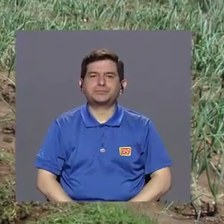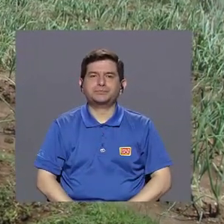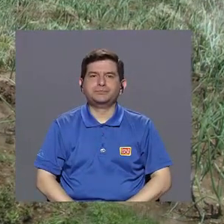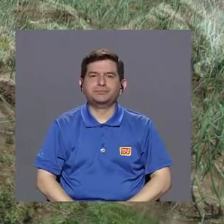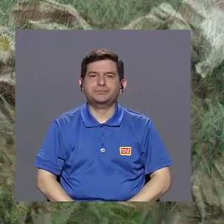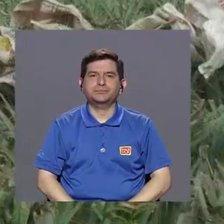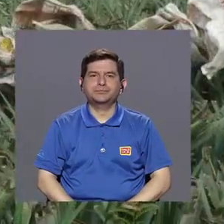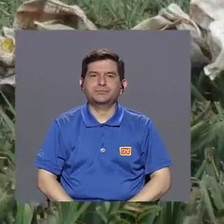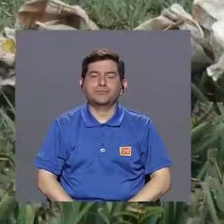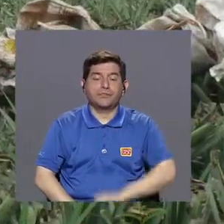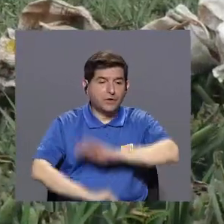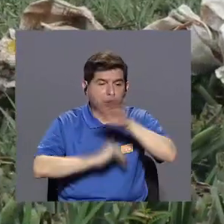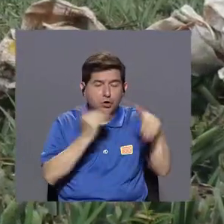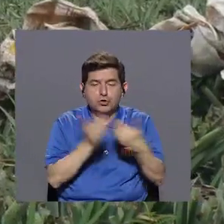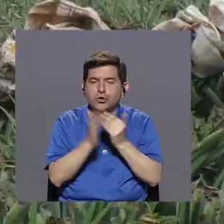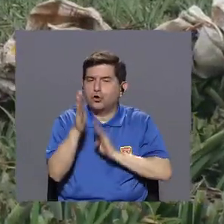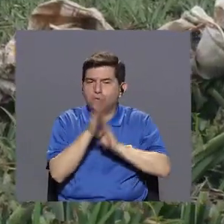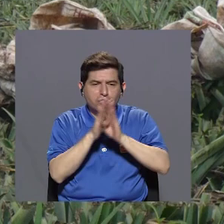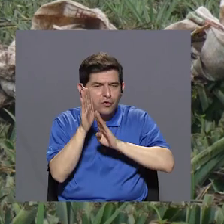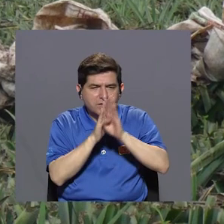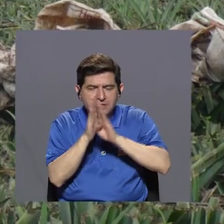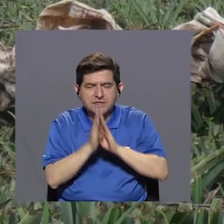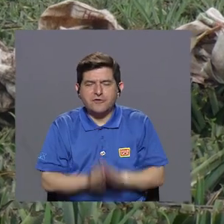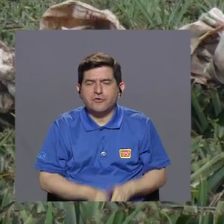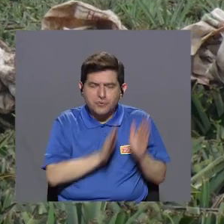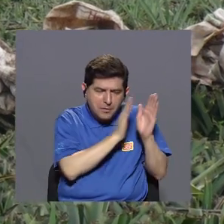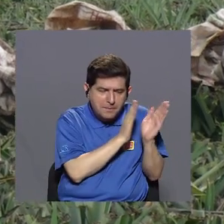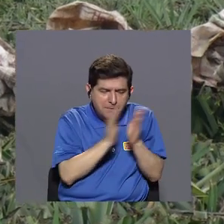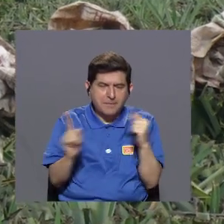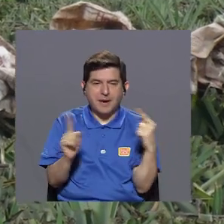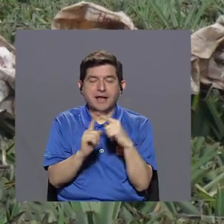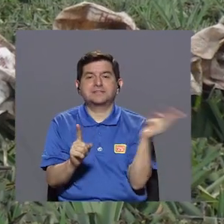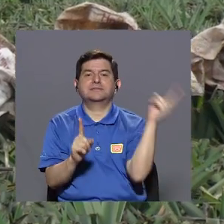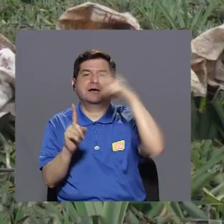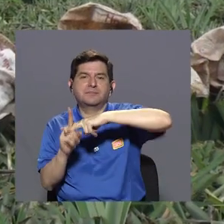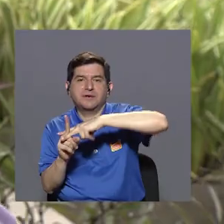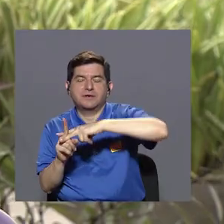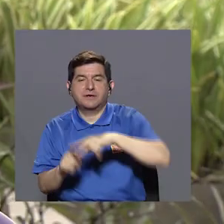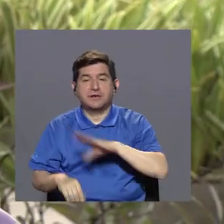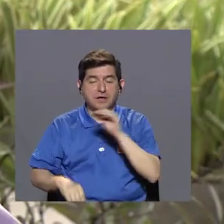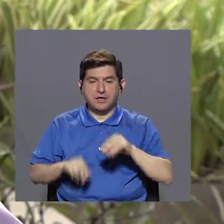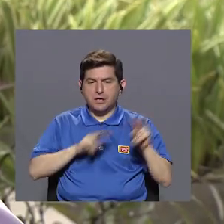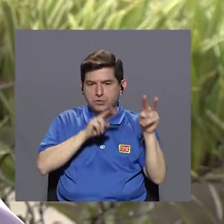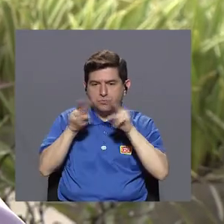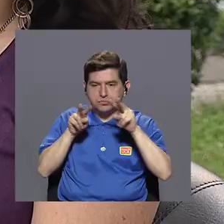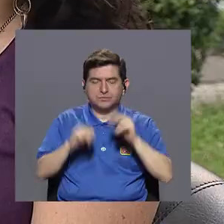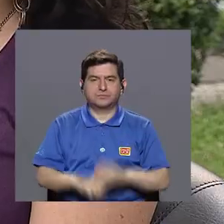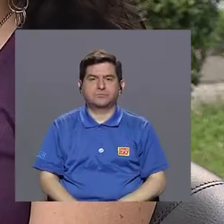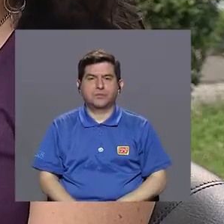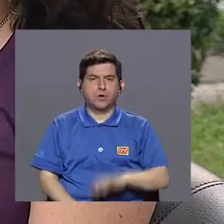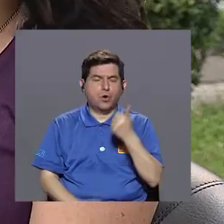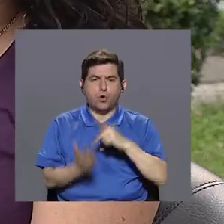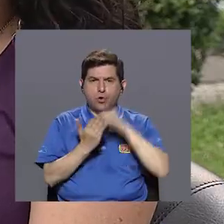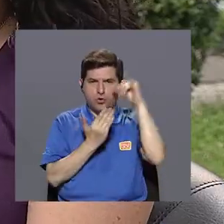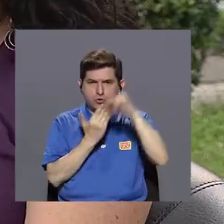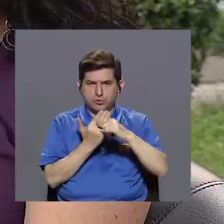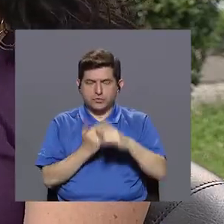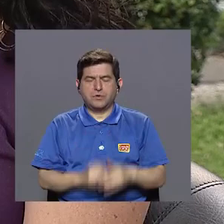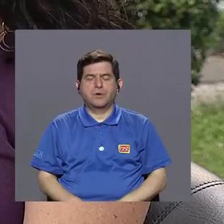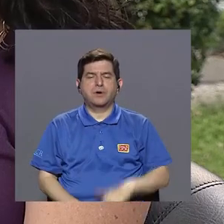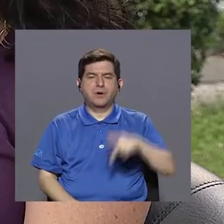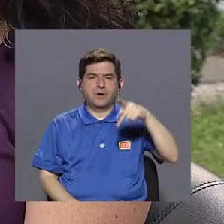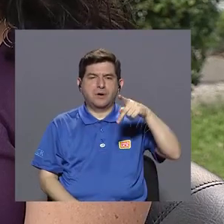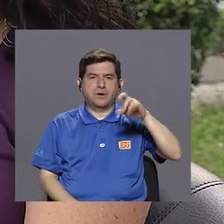Entonces, se hace todo el desarrollo desde la formulación hasta la ejecución y el seguimiento. Sí, hay otros proyectos como